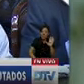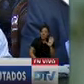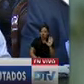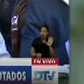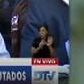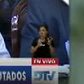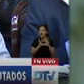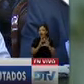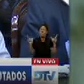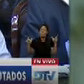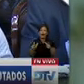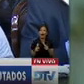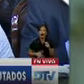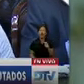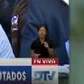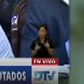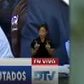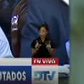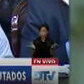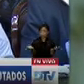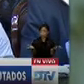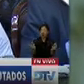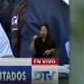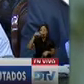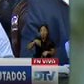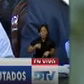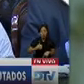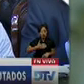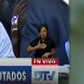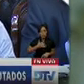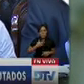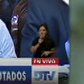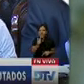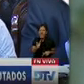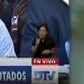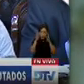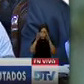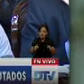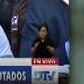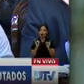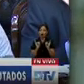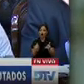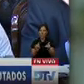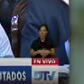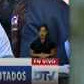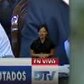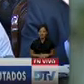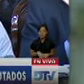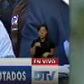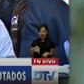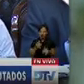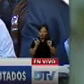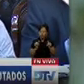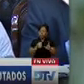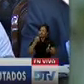más los argentinos no cumpliendo este tipo de cosa y guarda que no hay vacunas que solucione esto por solá además hay que ver una cosa que